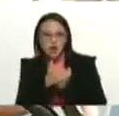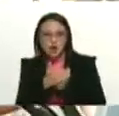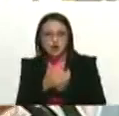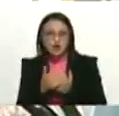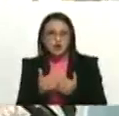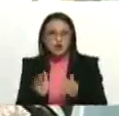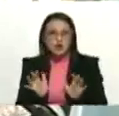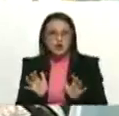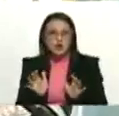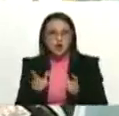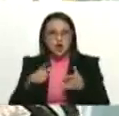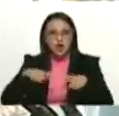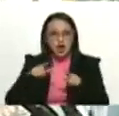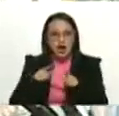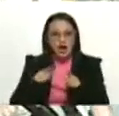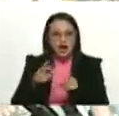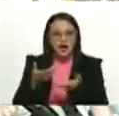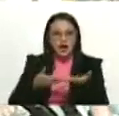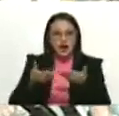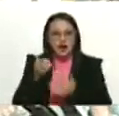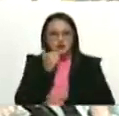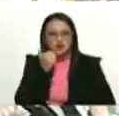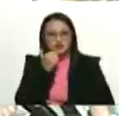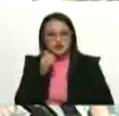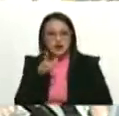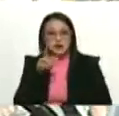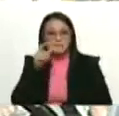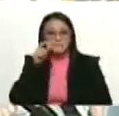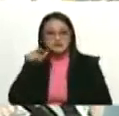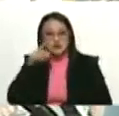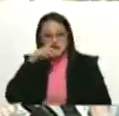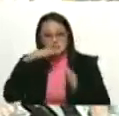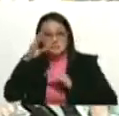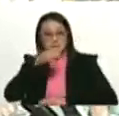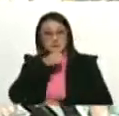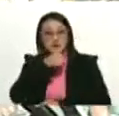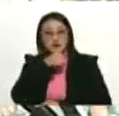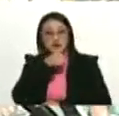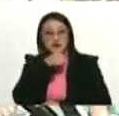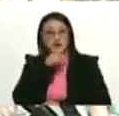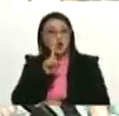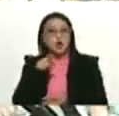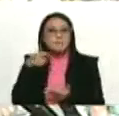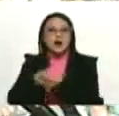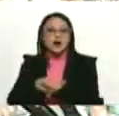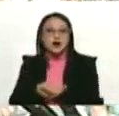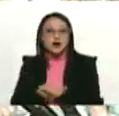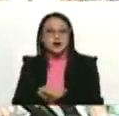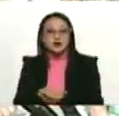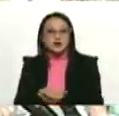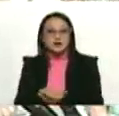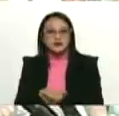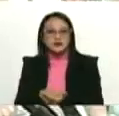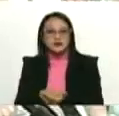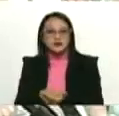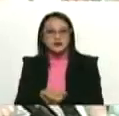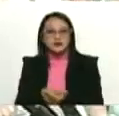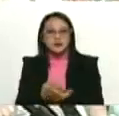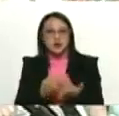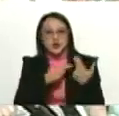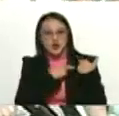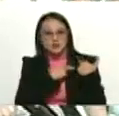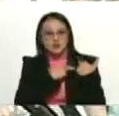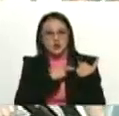si es un local comercial, abusar porque la persona es mayor de edad y no pagarle lo que le